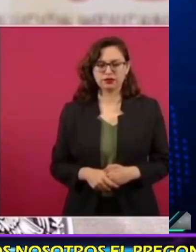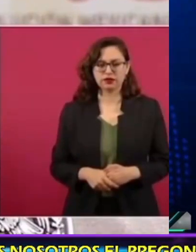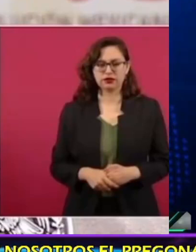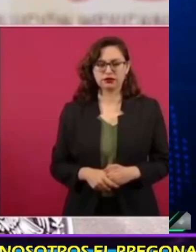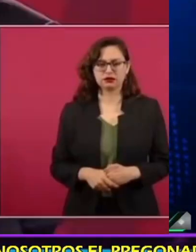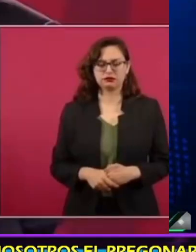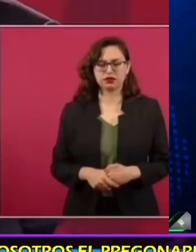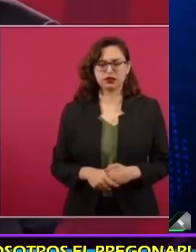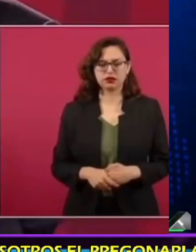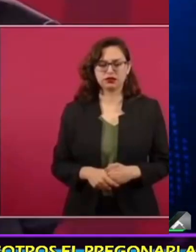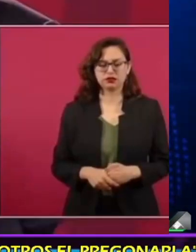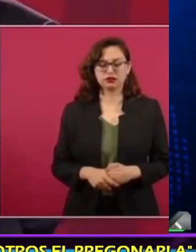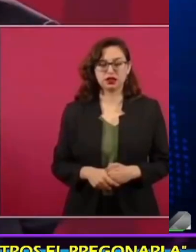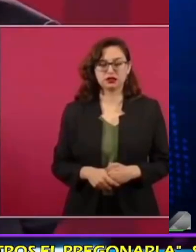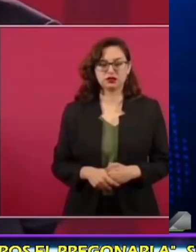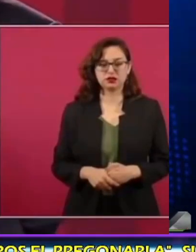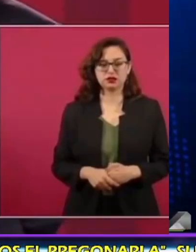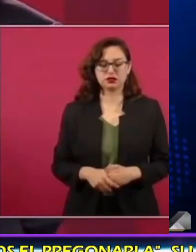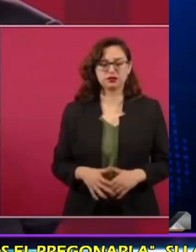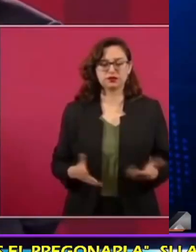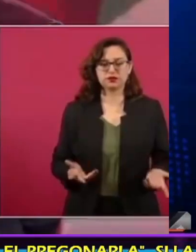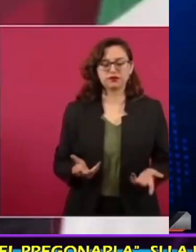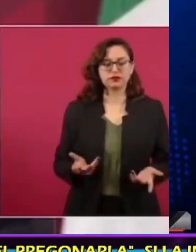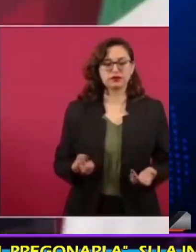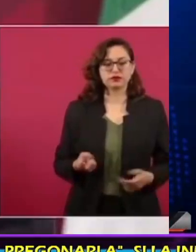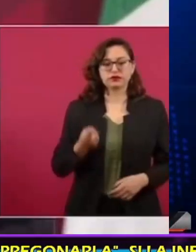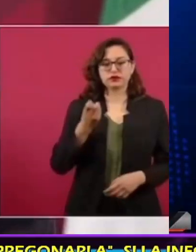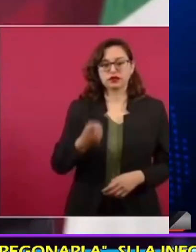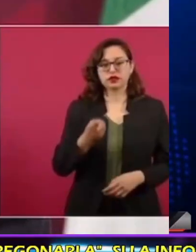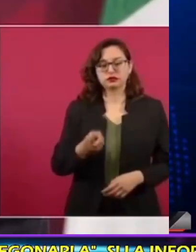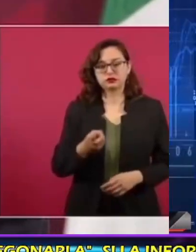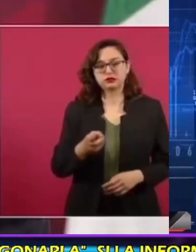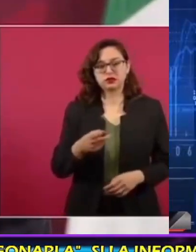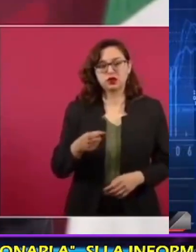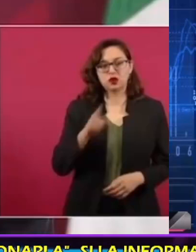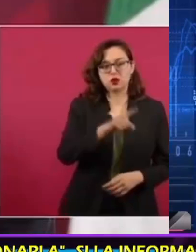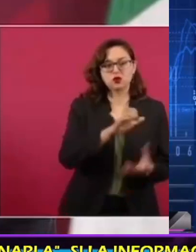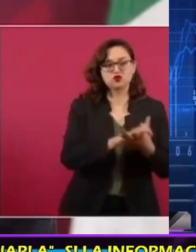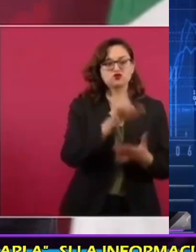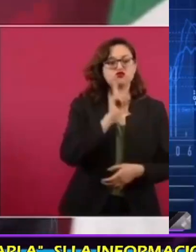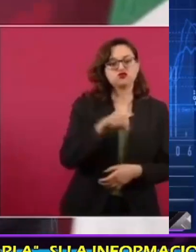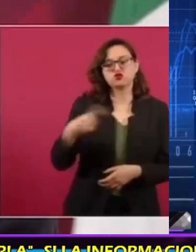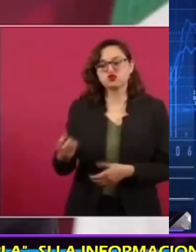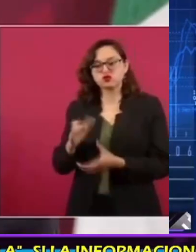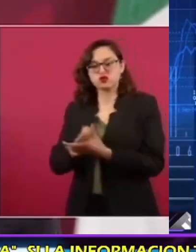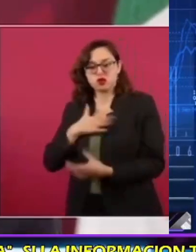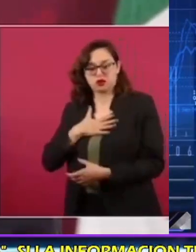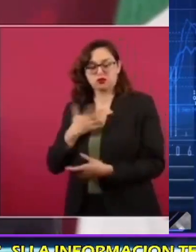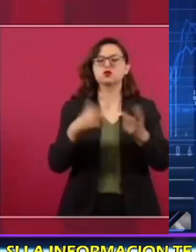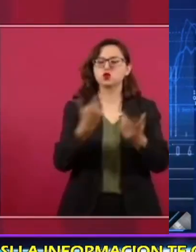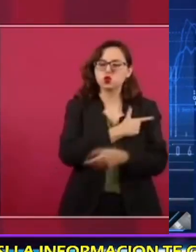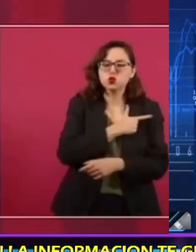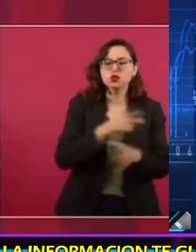las identifica, lo de los libros, la enseñanza, la